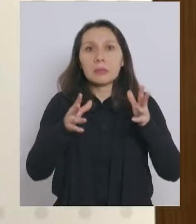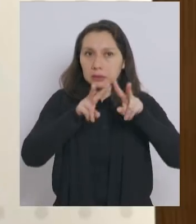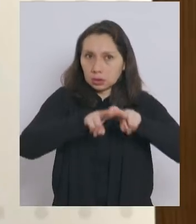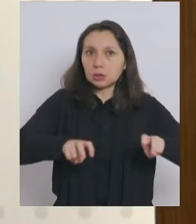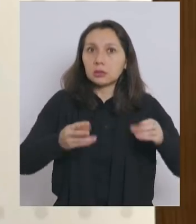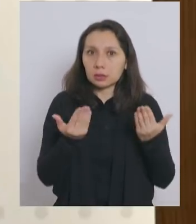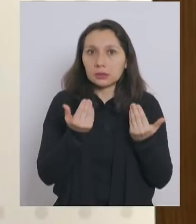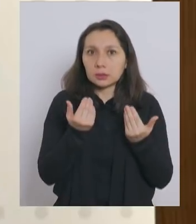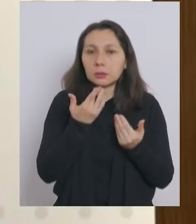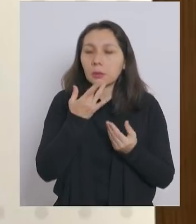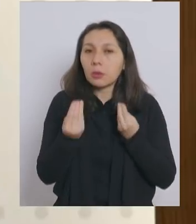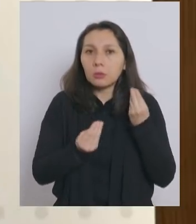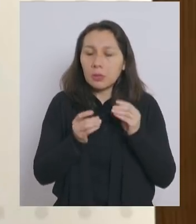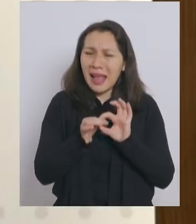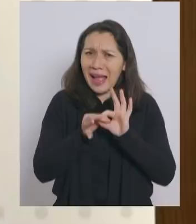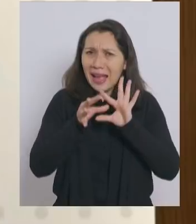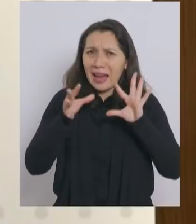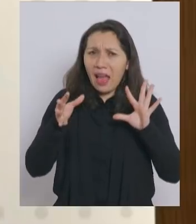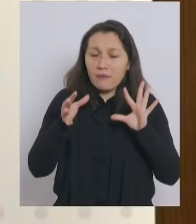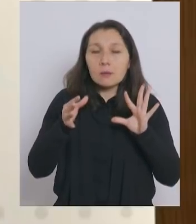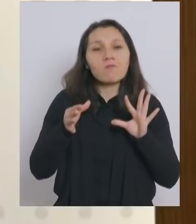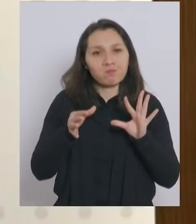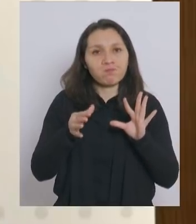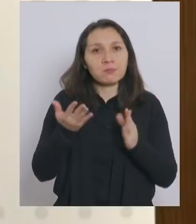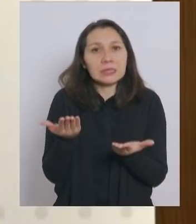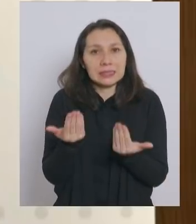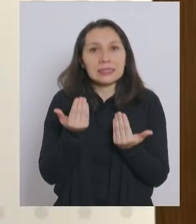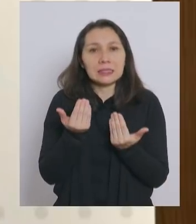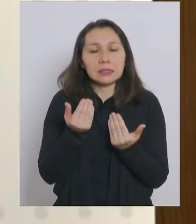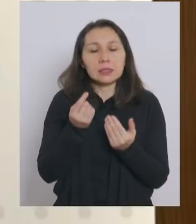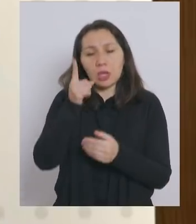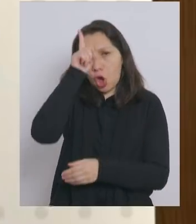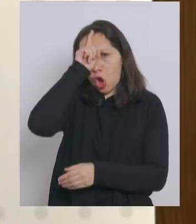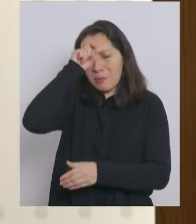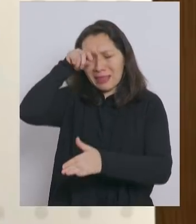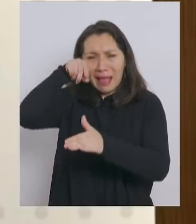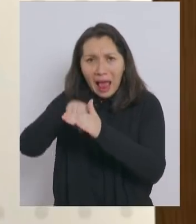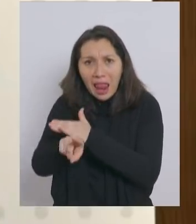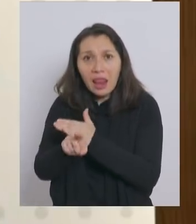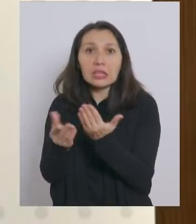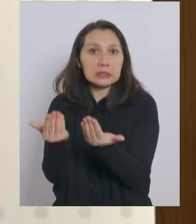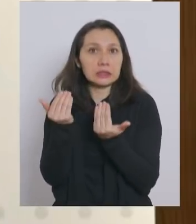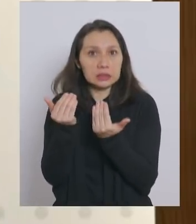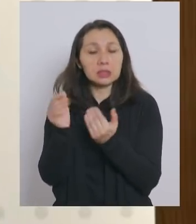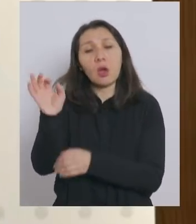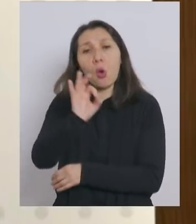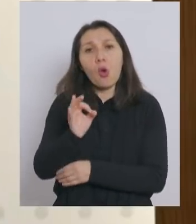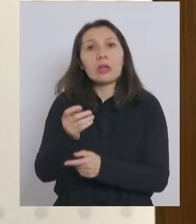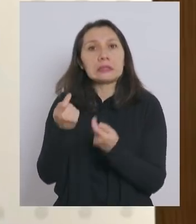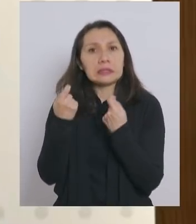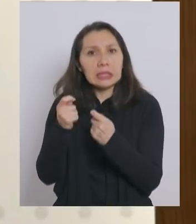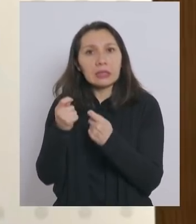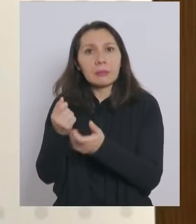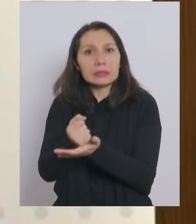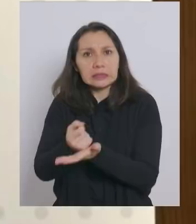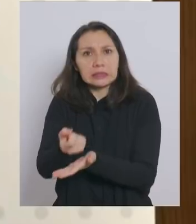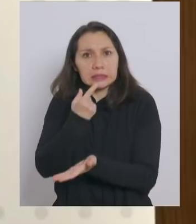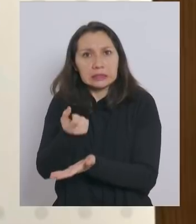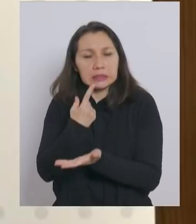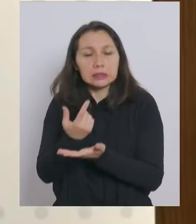investigación, justamente por lo grave que son y porque requieren hospitalización o requieren también cierto tratamiento. Es